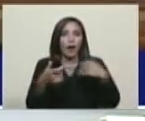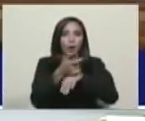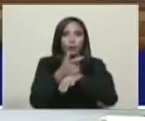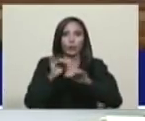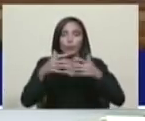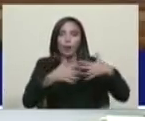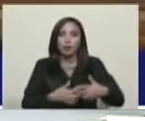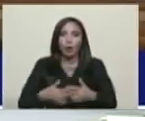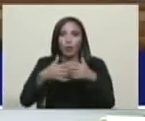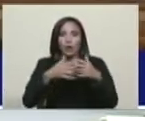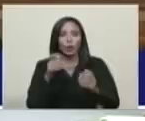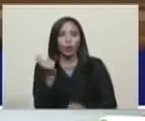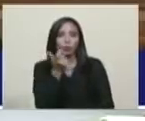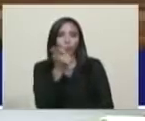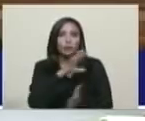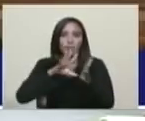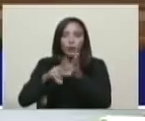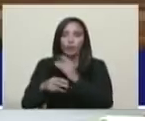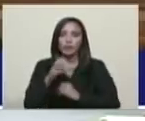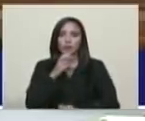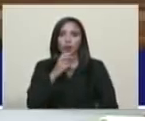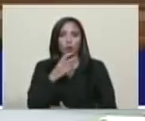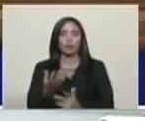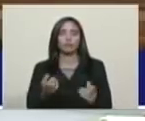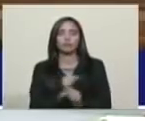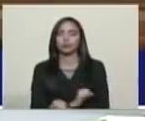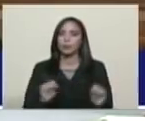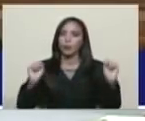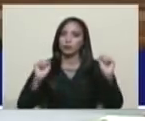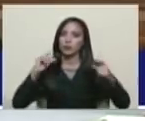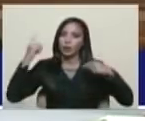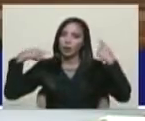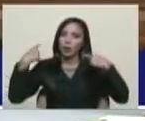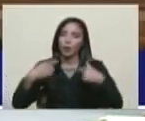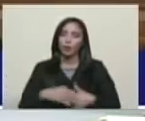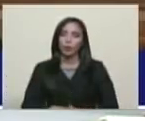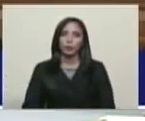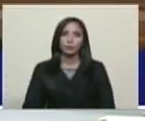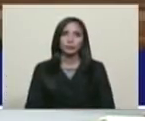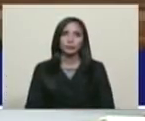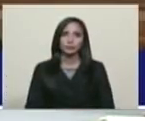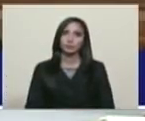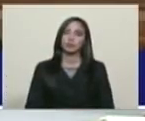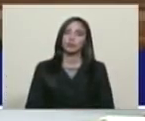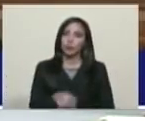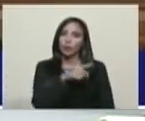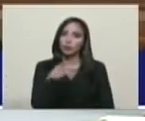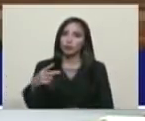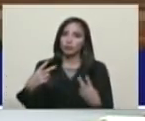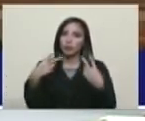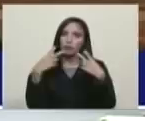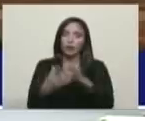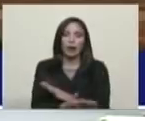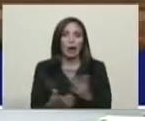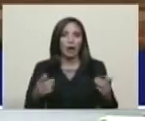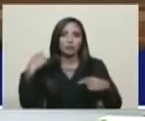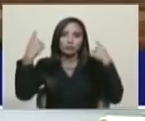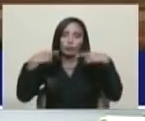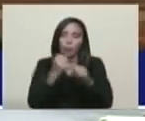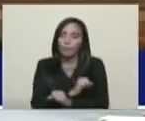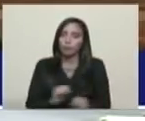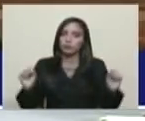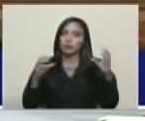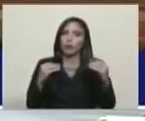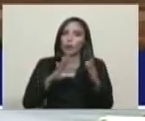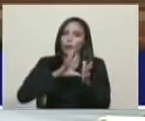Estados Unidos de Norteamérica. Suena loco, ¿verdad? A cualquiera que me escuche en el mundo le puede sonar loco